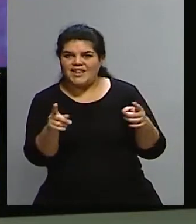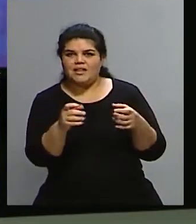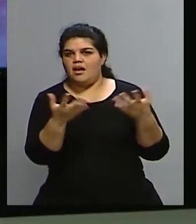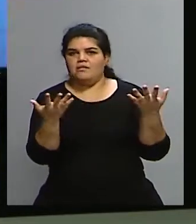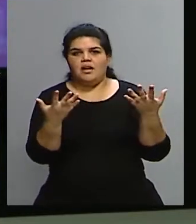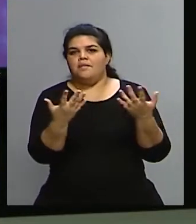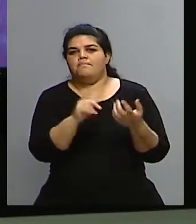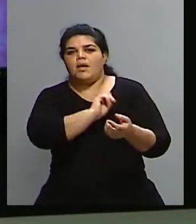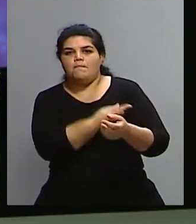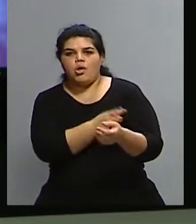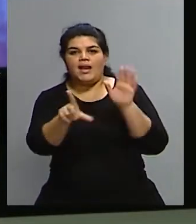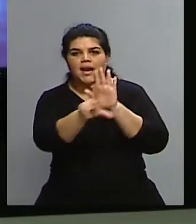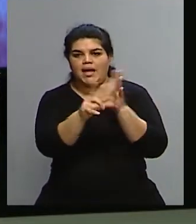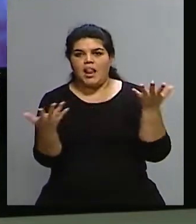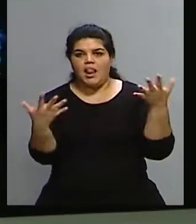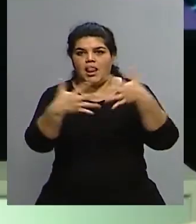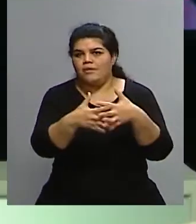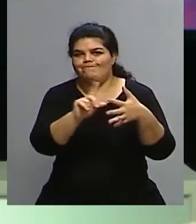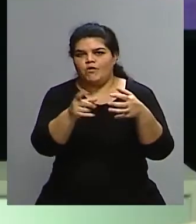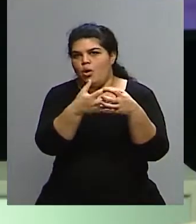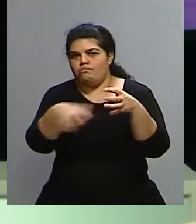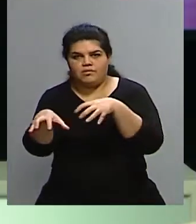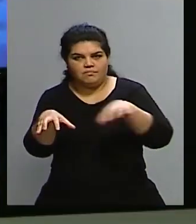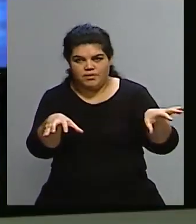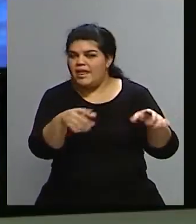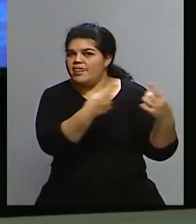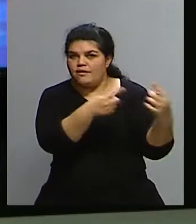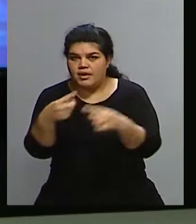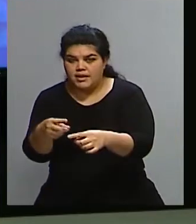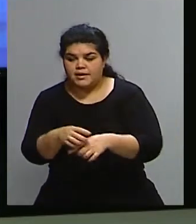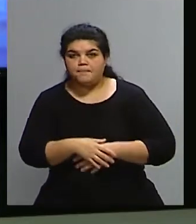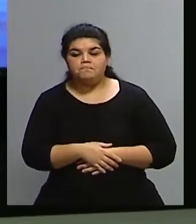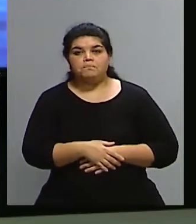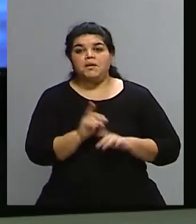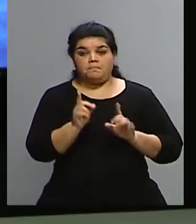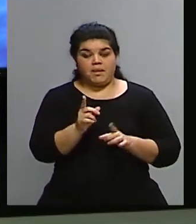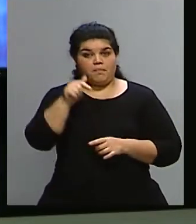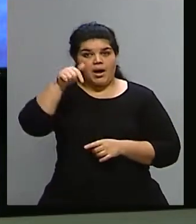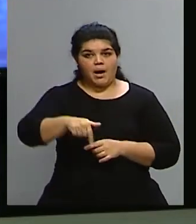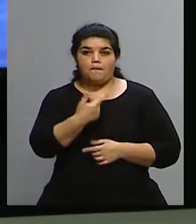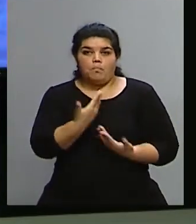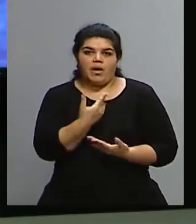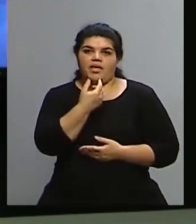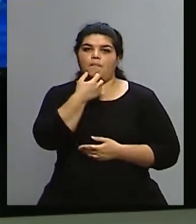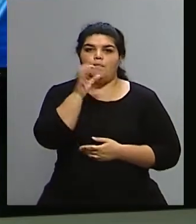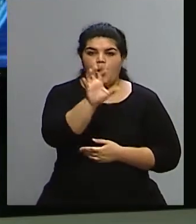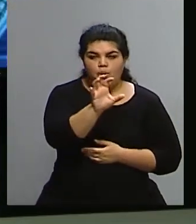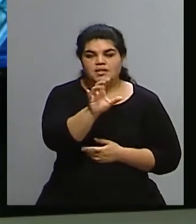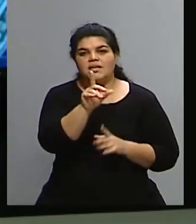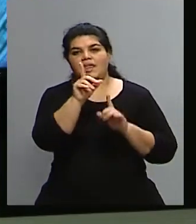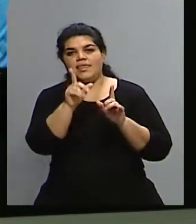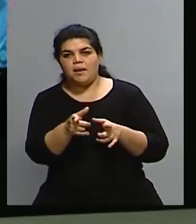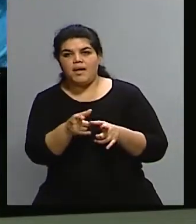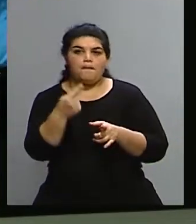cuenta directamente el órgano de control externo, ya sea la rendición de cuentas de organismos provinciales o de organismos de cada uno